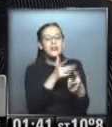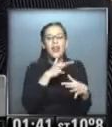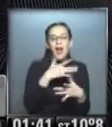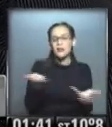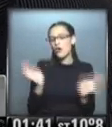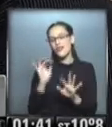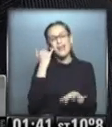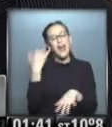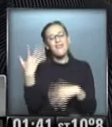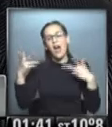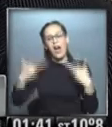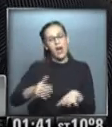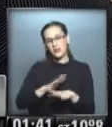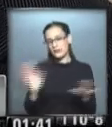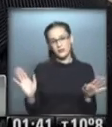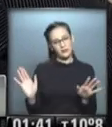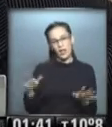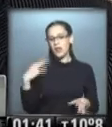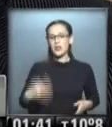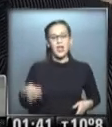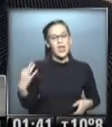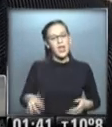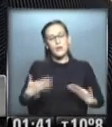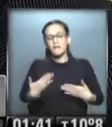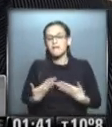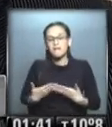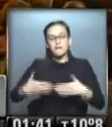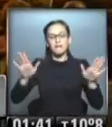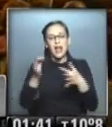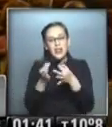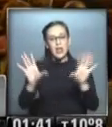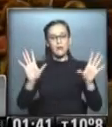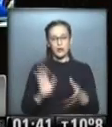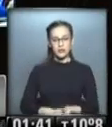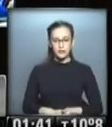definitivamente termine siendo abierto para la democracia.